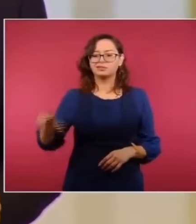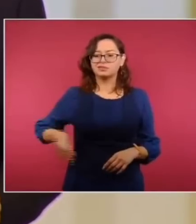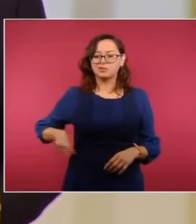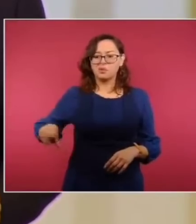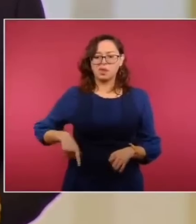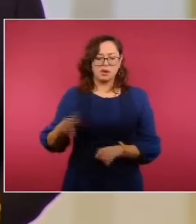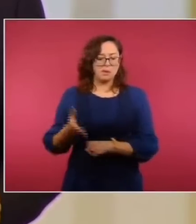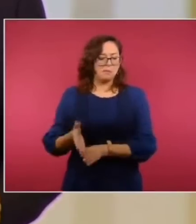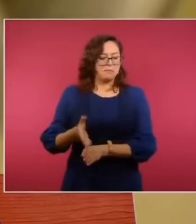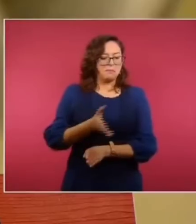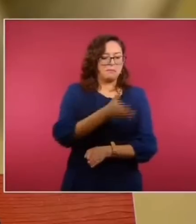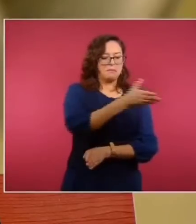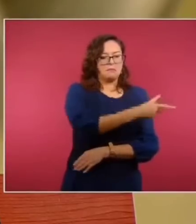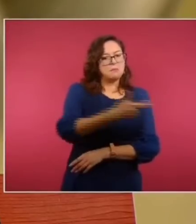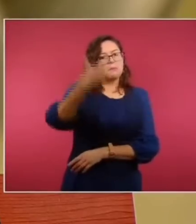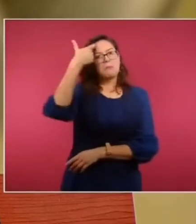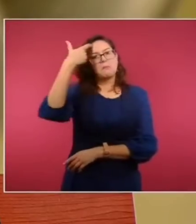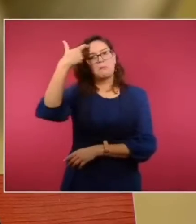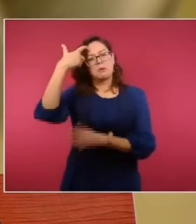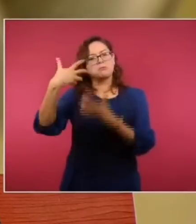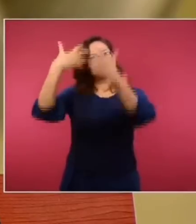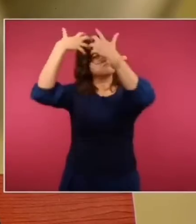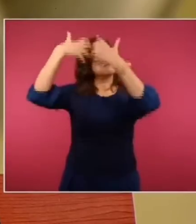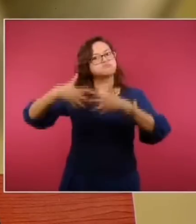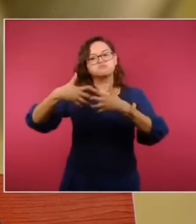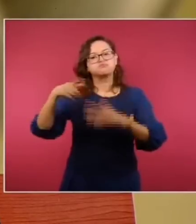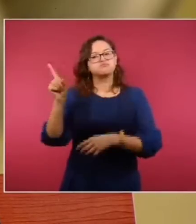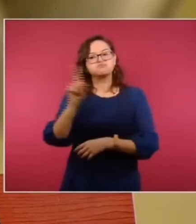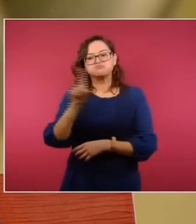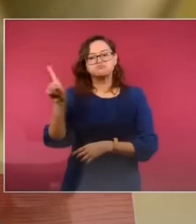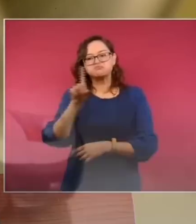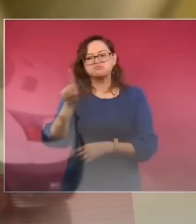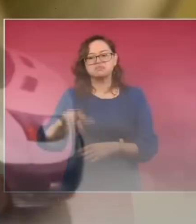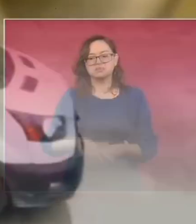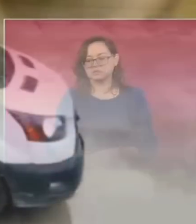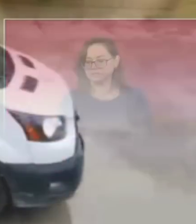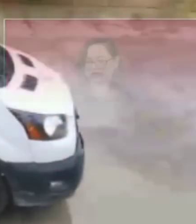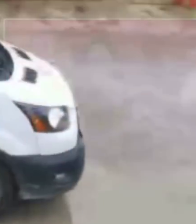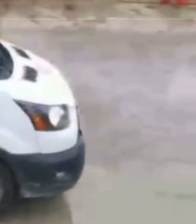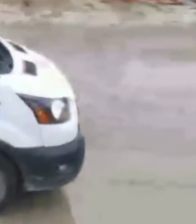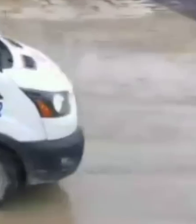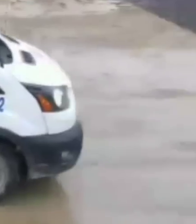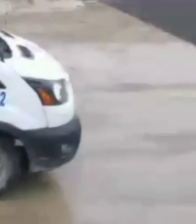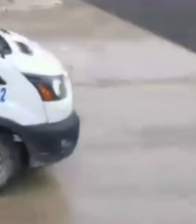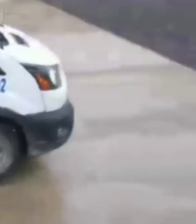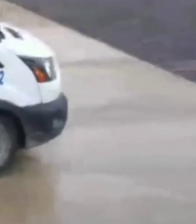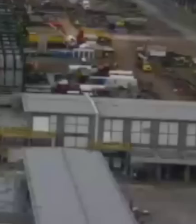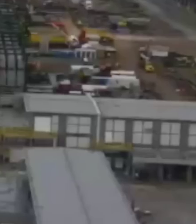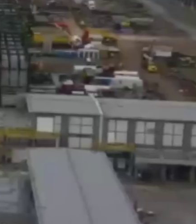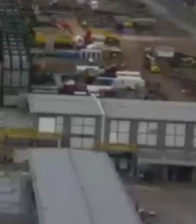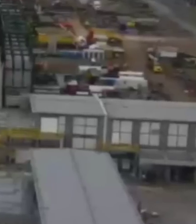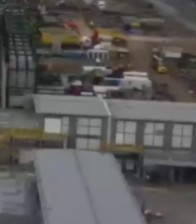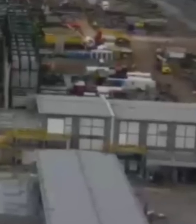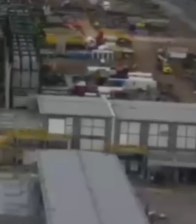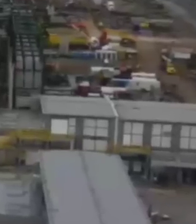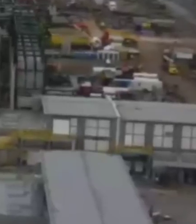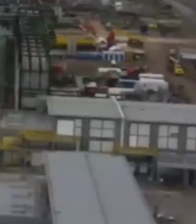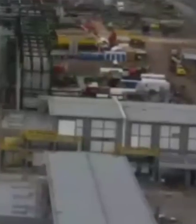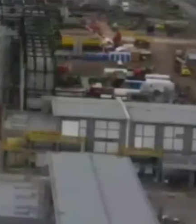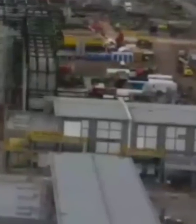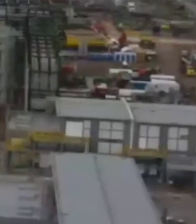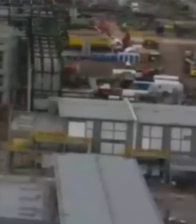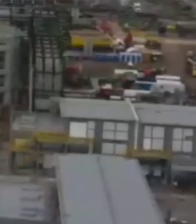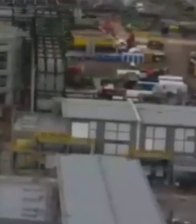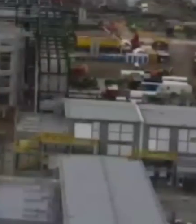se entiende, ¿no? Lo critican porque compró la refinería Deer Park de Estados Unidos, porque hizo una